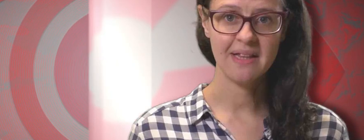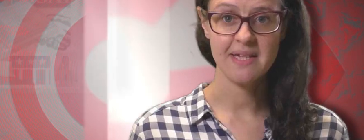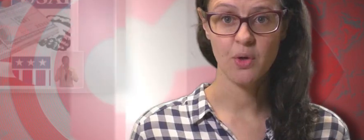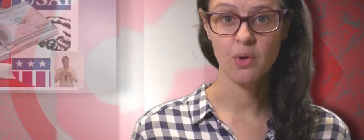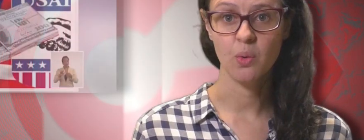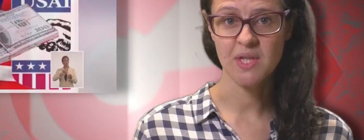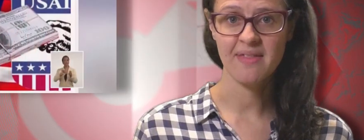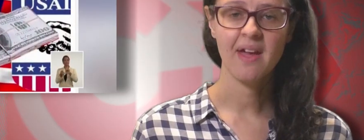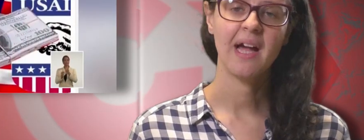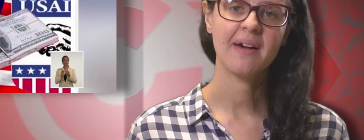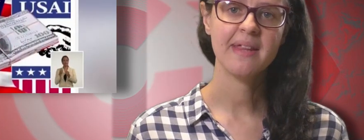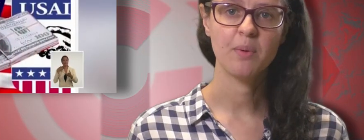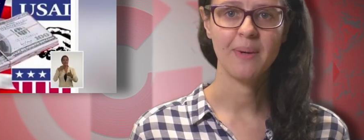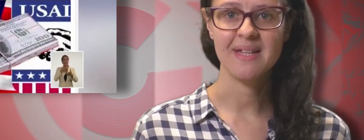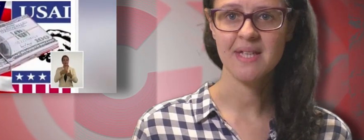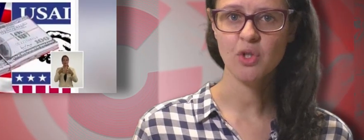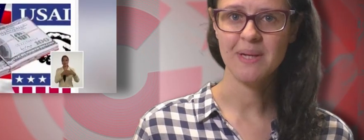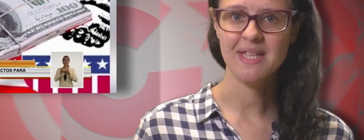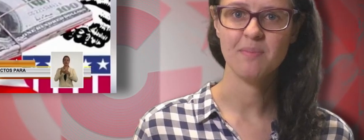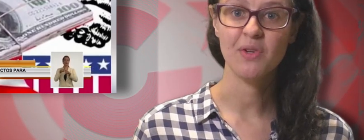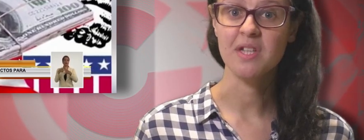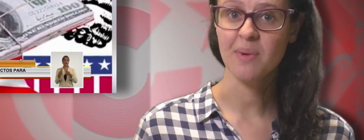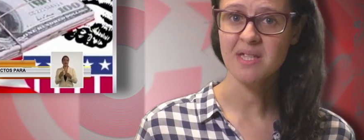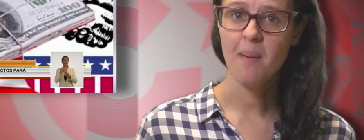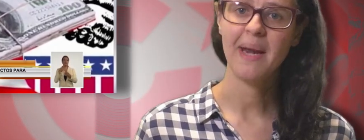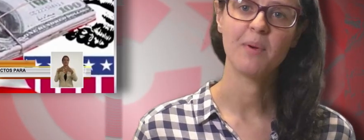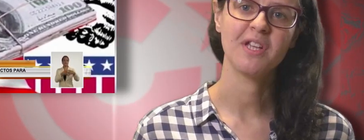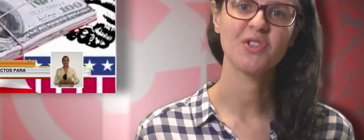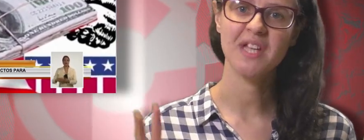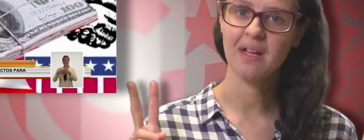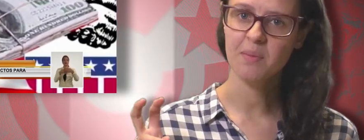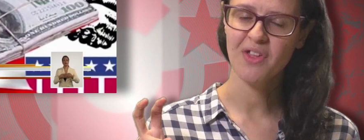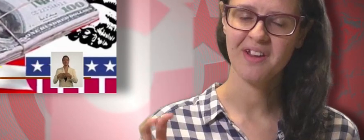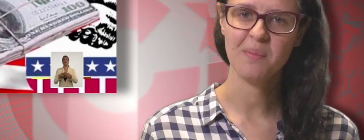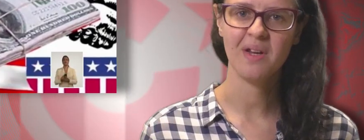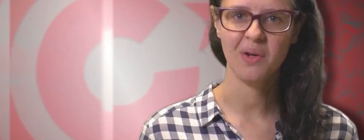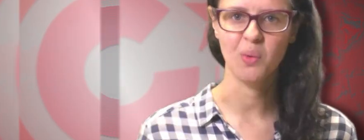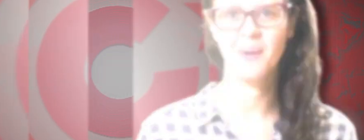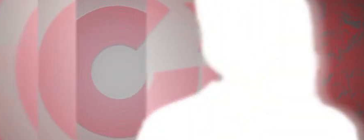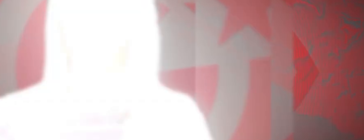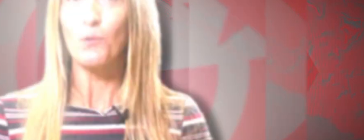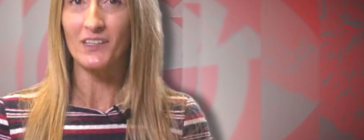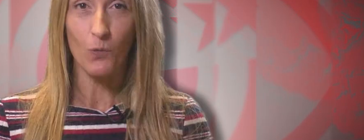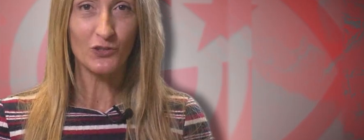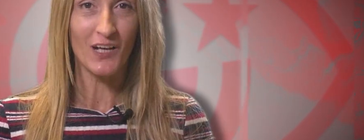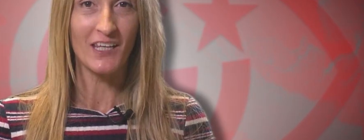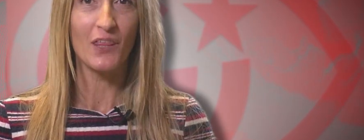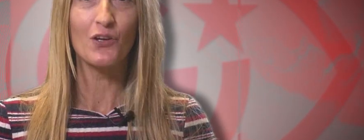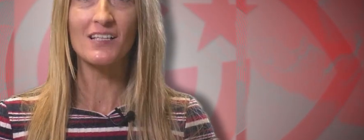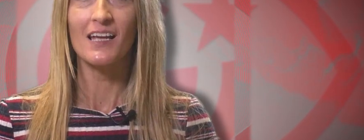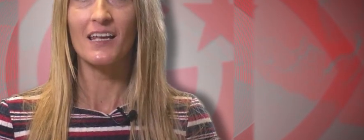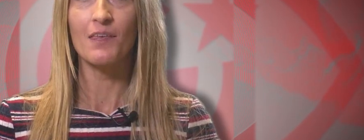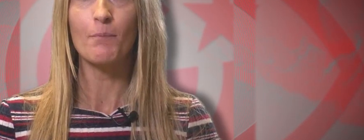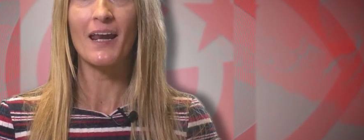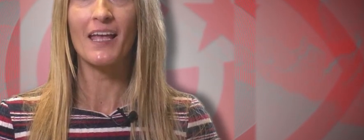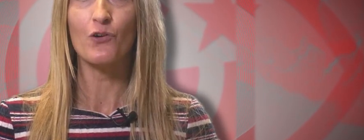agencia para el desarrollo, USAID, acaba de aprobar 6,6 millones más para proyectos de cambio de régimen en Cuba. 54